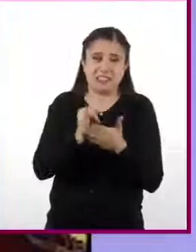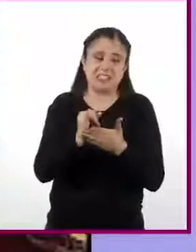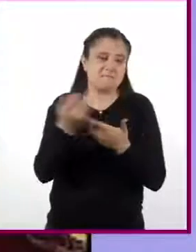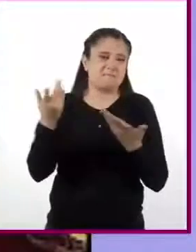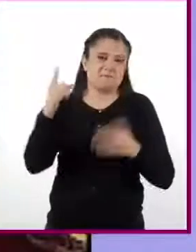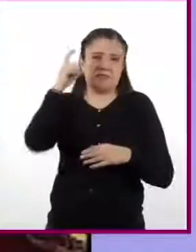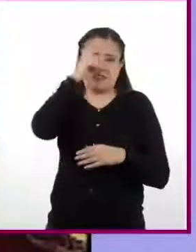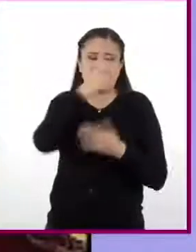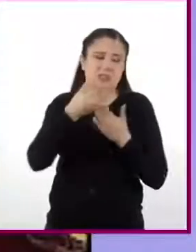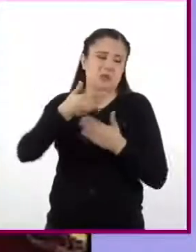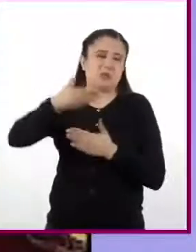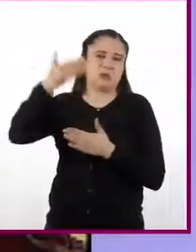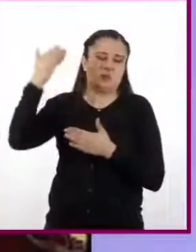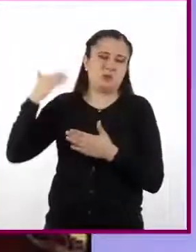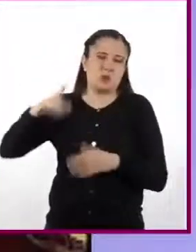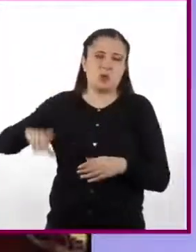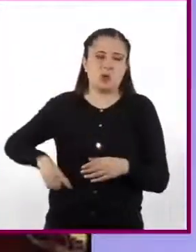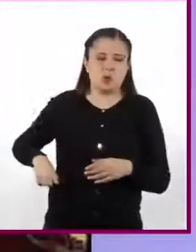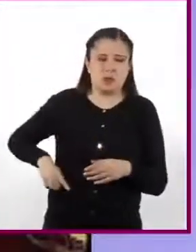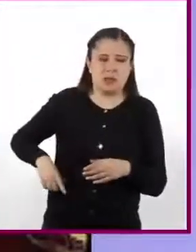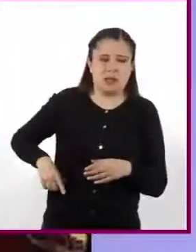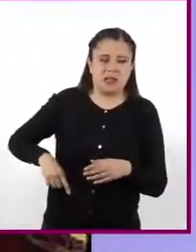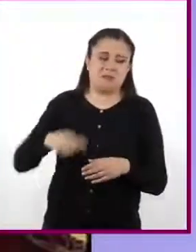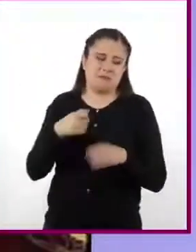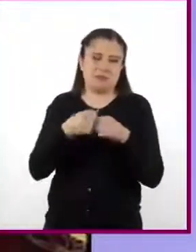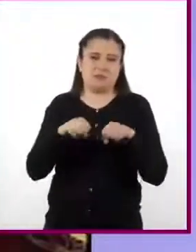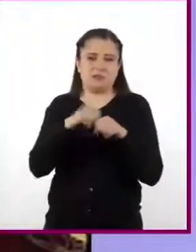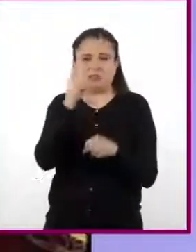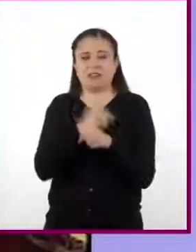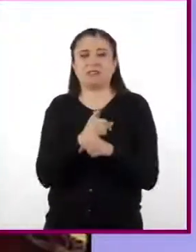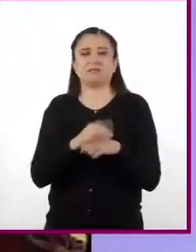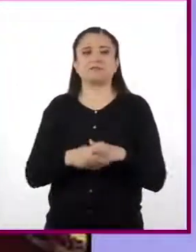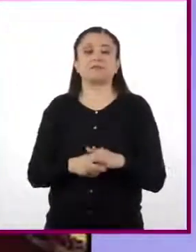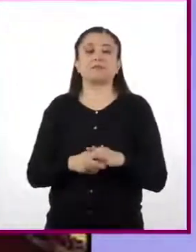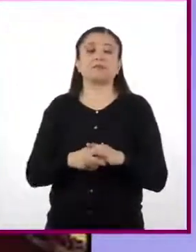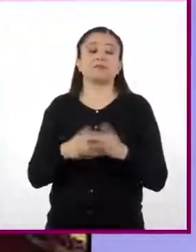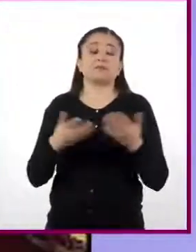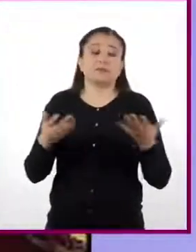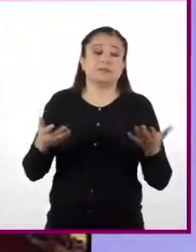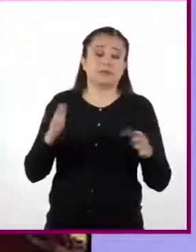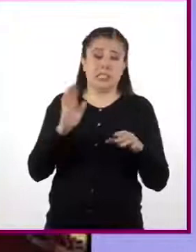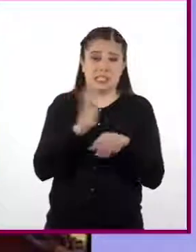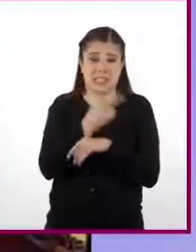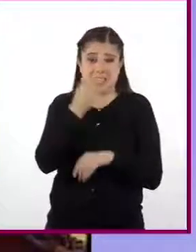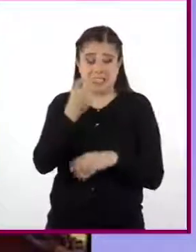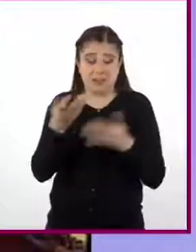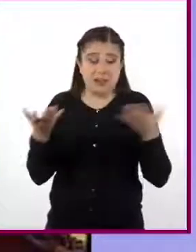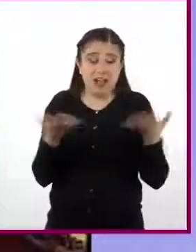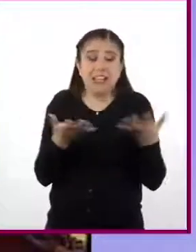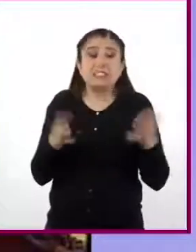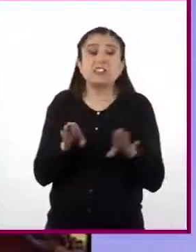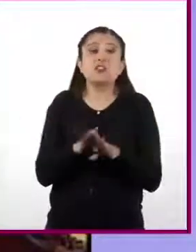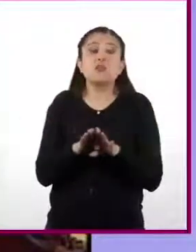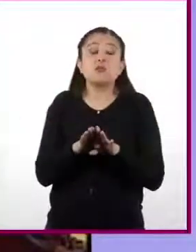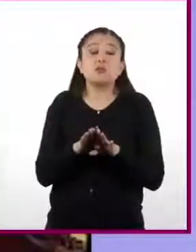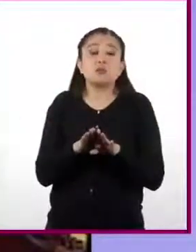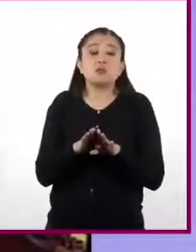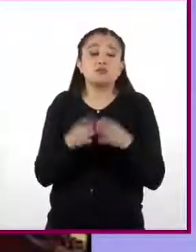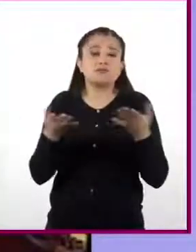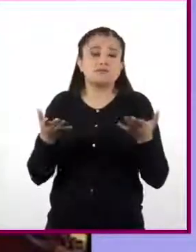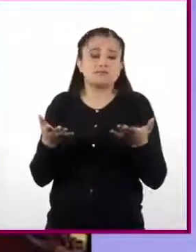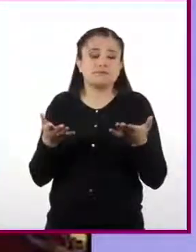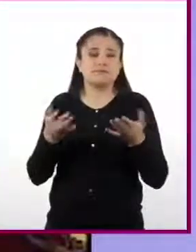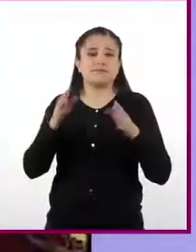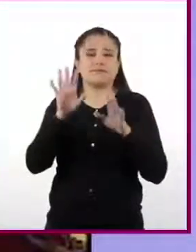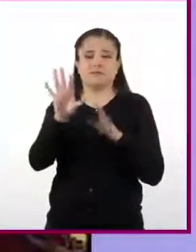el día a día, digamos, el gobierno de la sociedad. De tal manera que esto se hace a través de la figura de